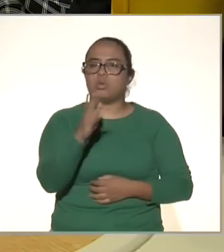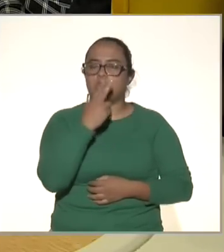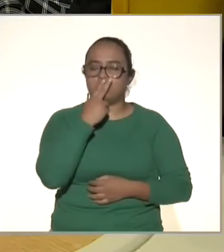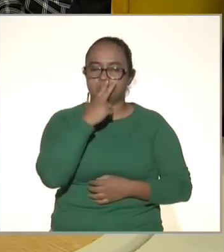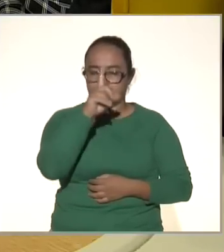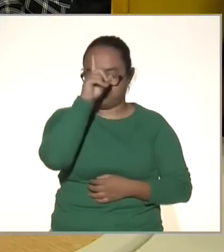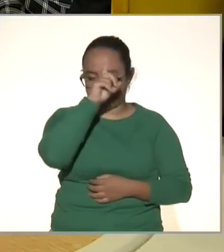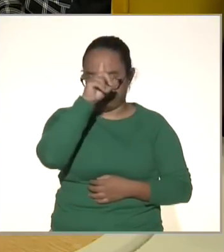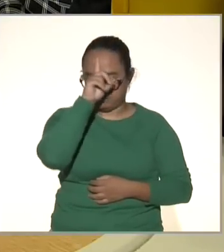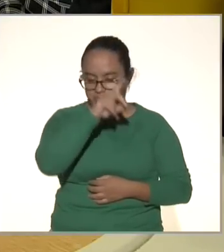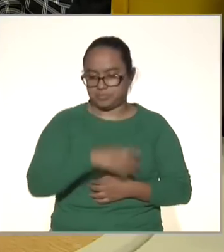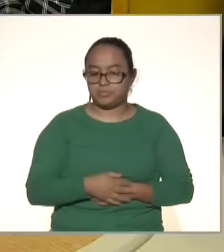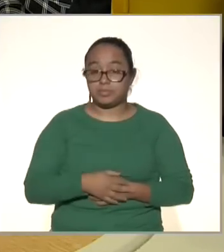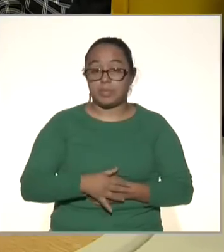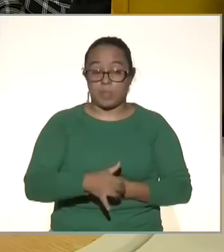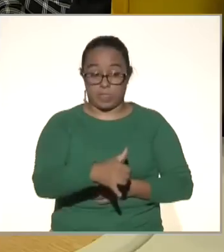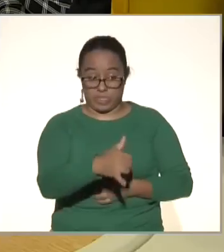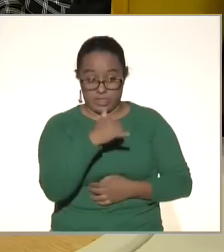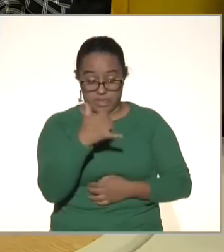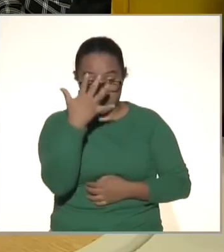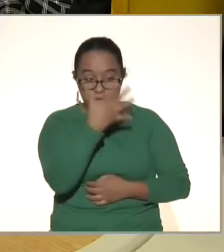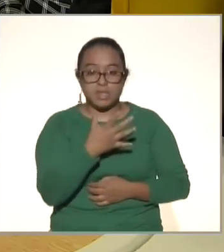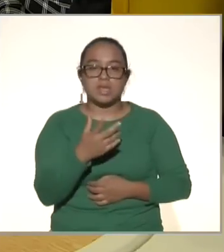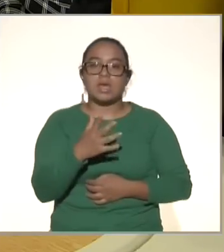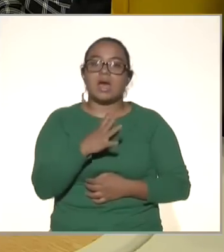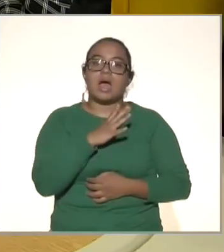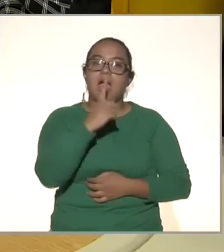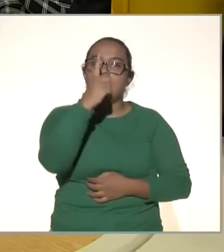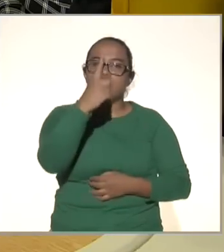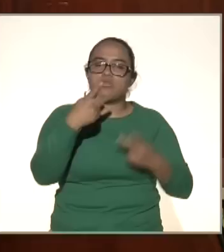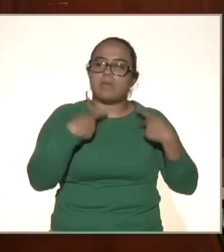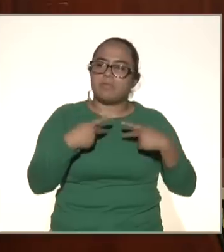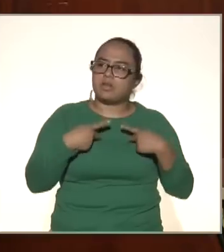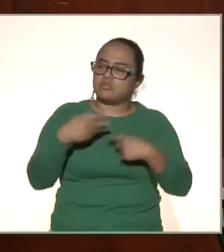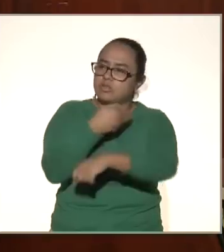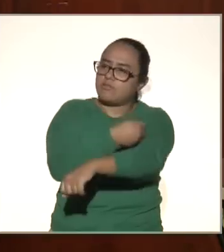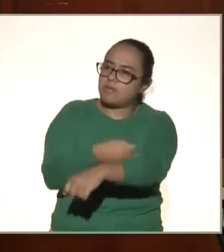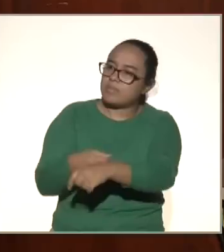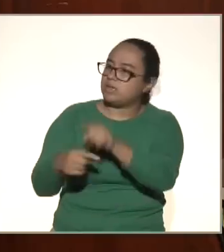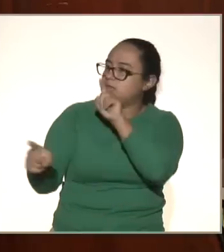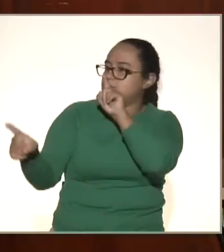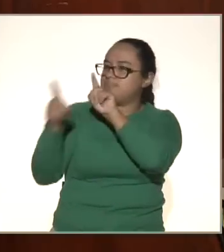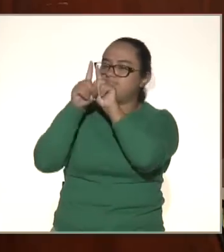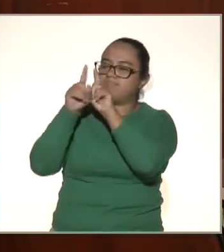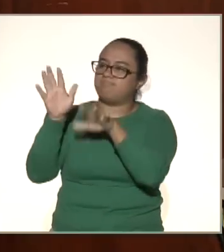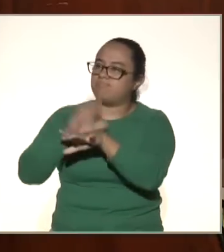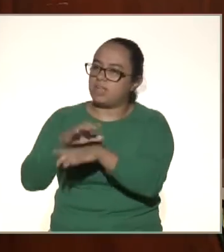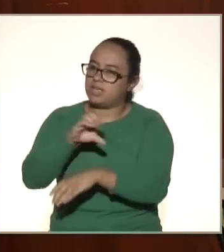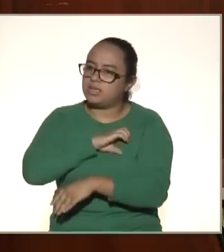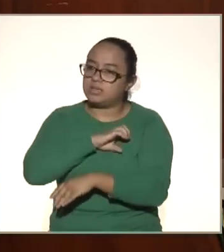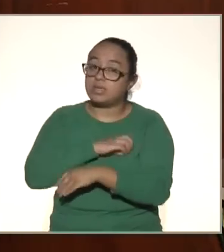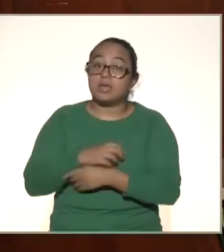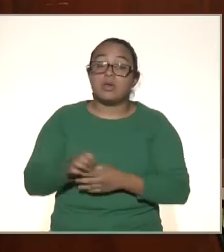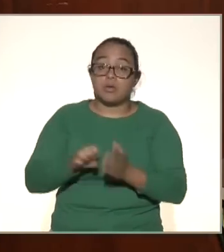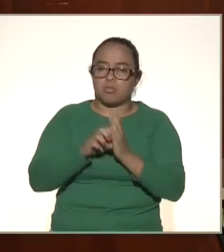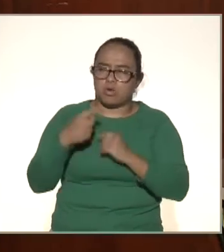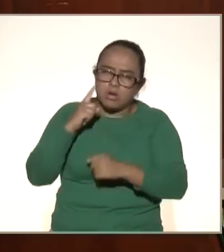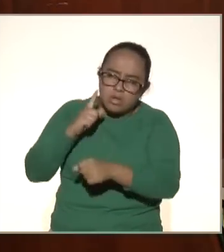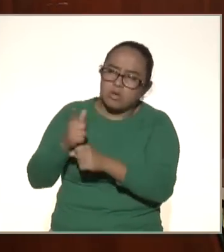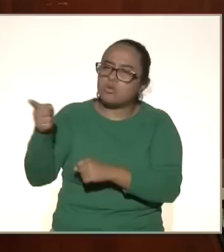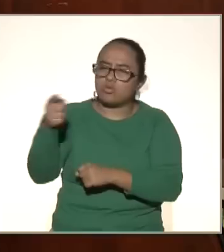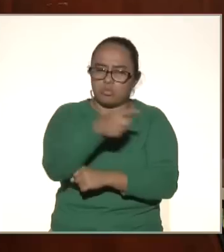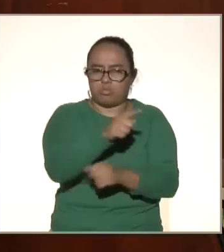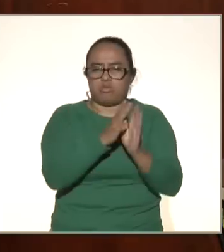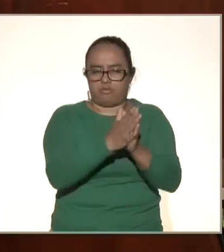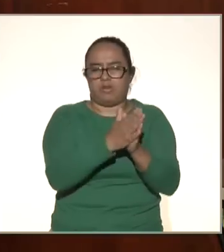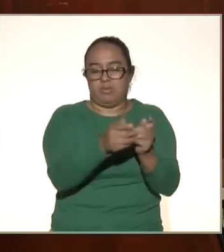es, generalmente el alcohólico tiene afinidad con alguien, con algunos miembros de la familia. Y pedirle a esos miembros de la familia que lo vayan